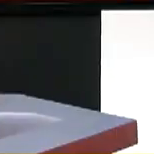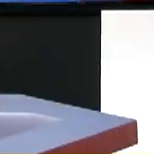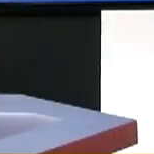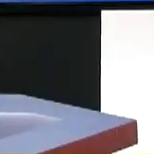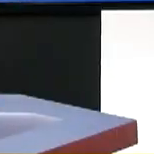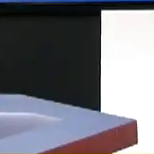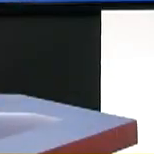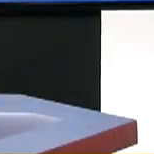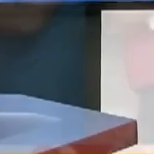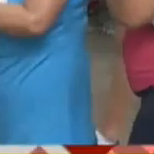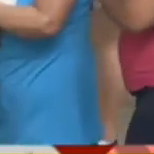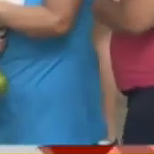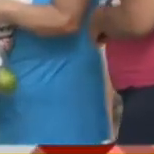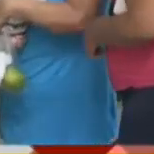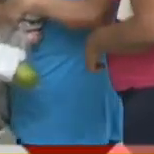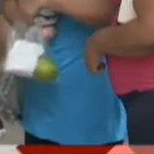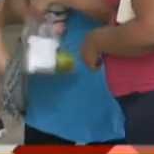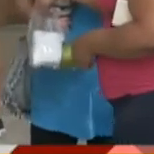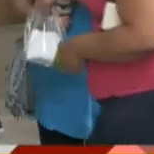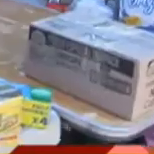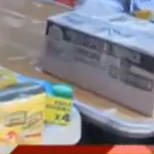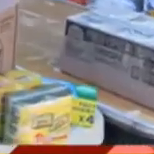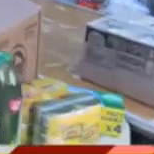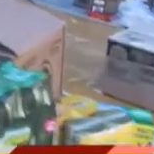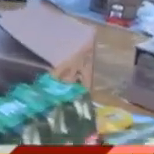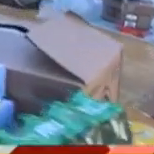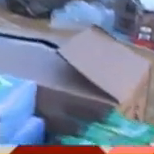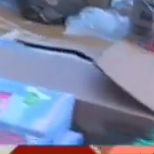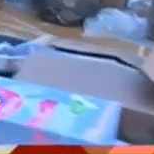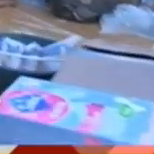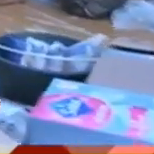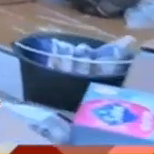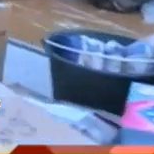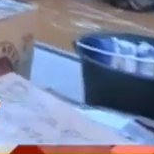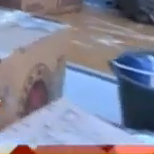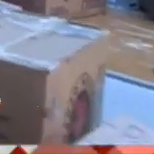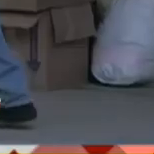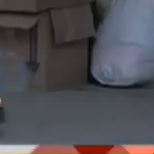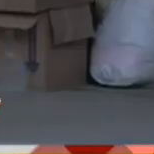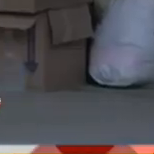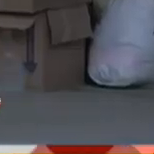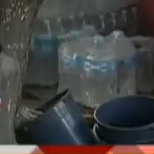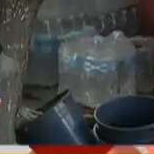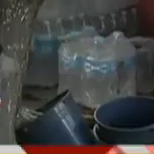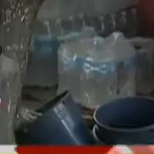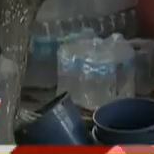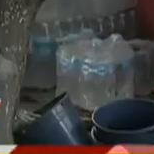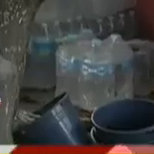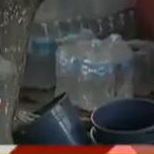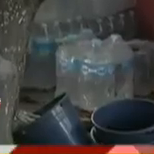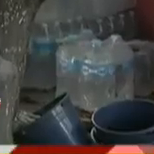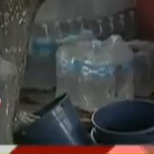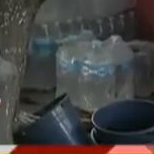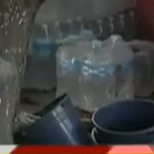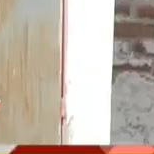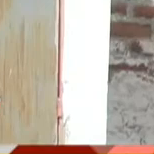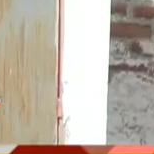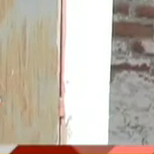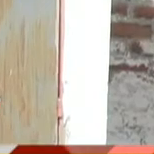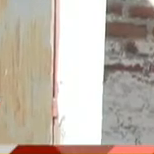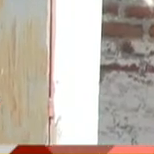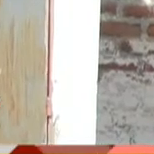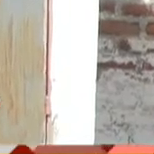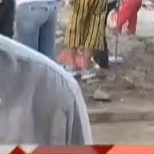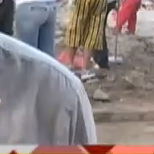para la Atención de Delitos Electorales abrió carpetas de investigación en 6 estados por el presunto desvío de ayuda humanitaria para los damnificados de